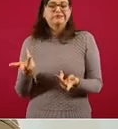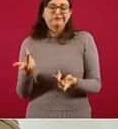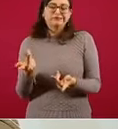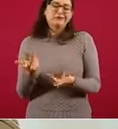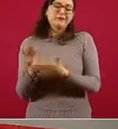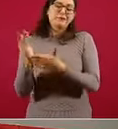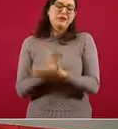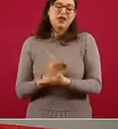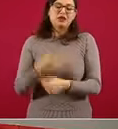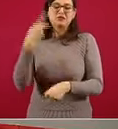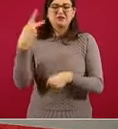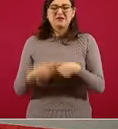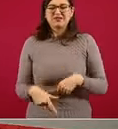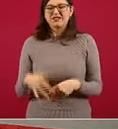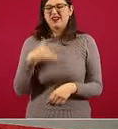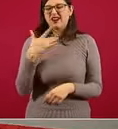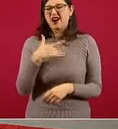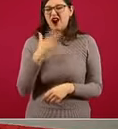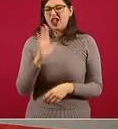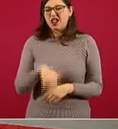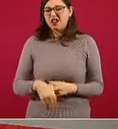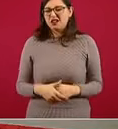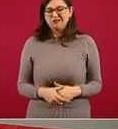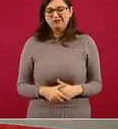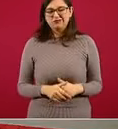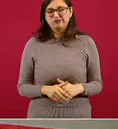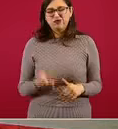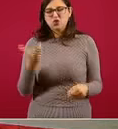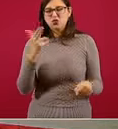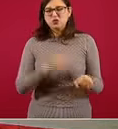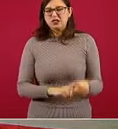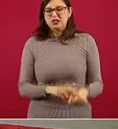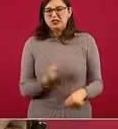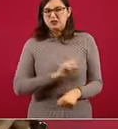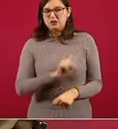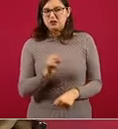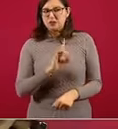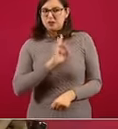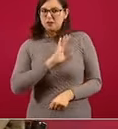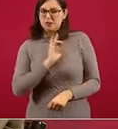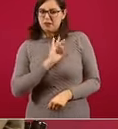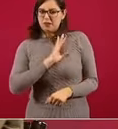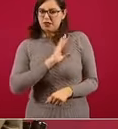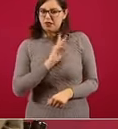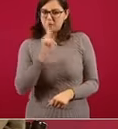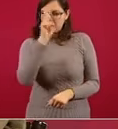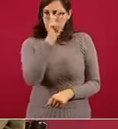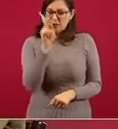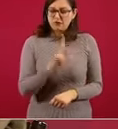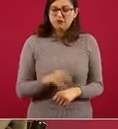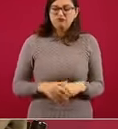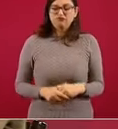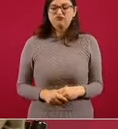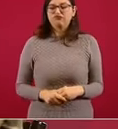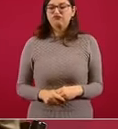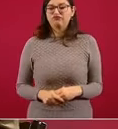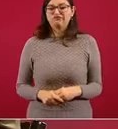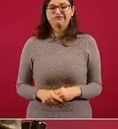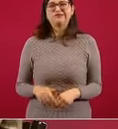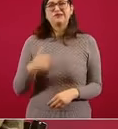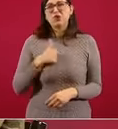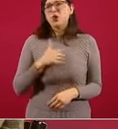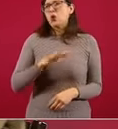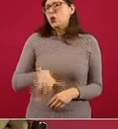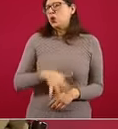percepción de que no, es que no voy al hospital porque me va a ir peor, o no, porque no sé, es que tampoco quiero estar